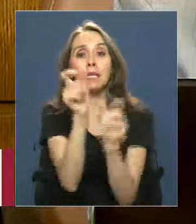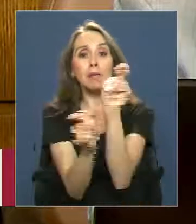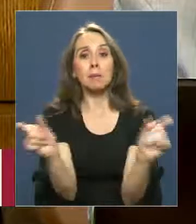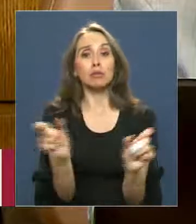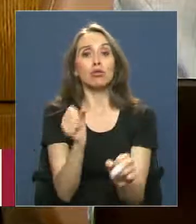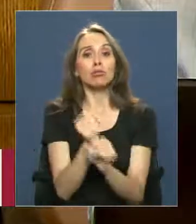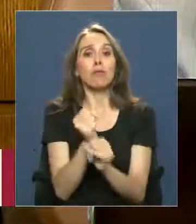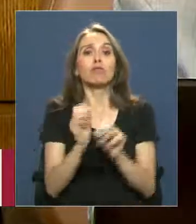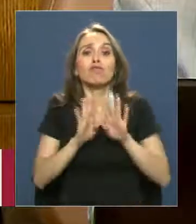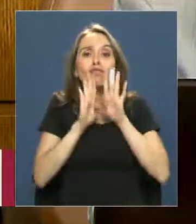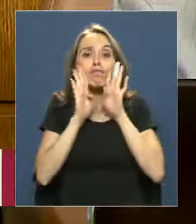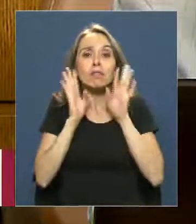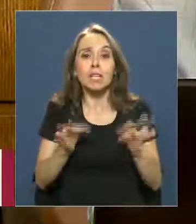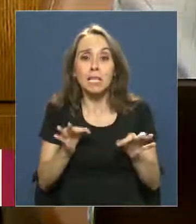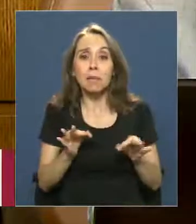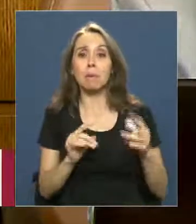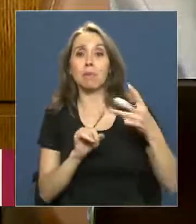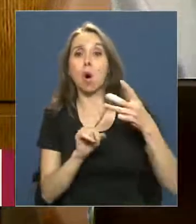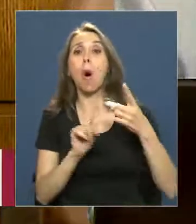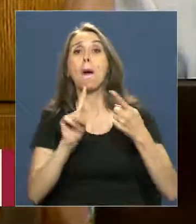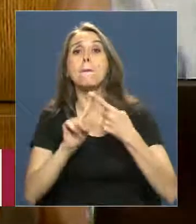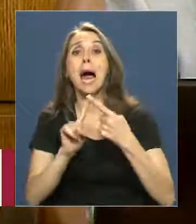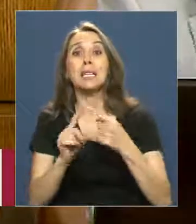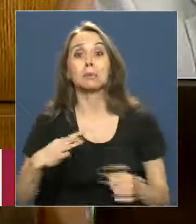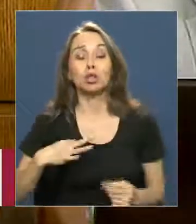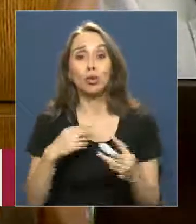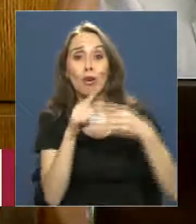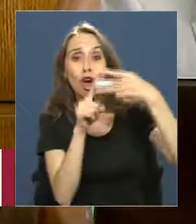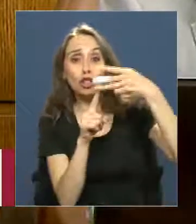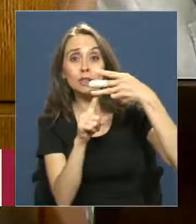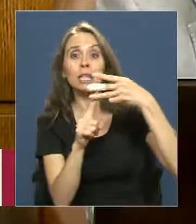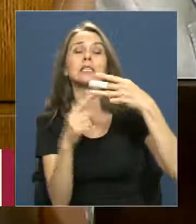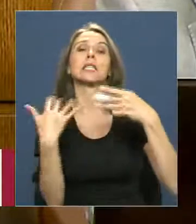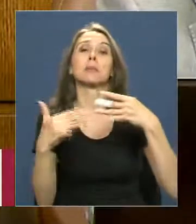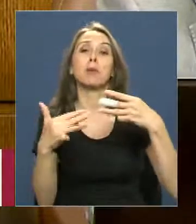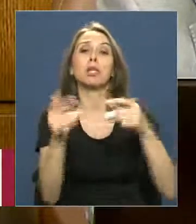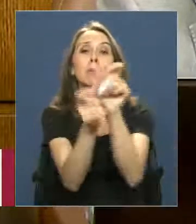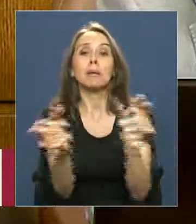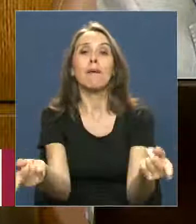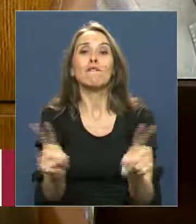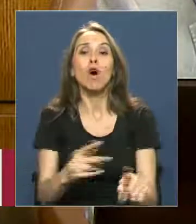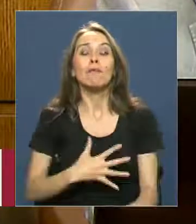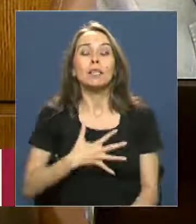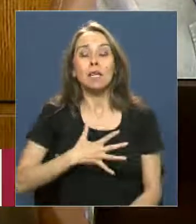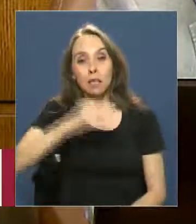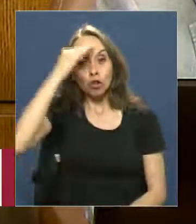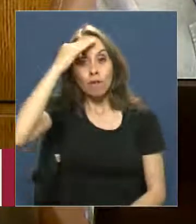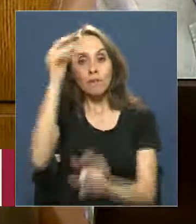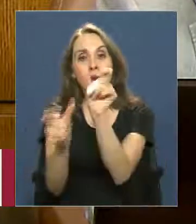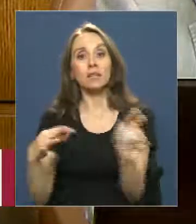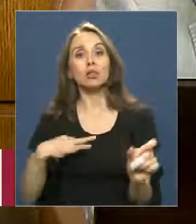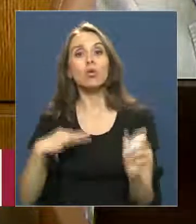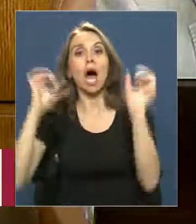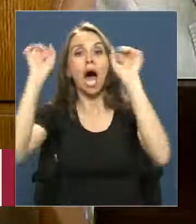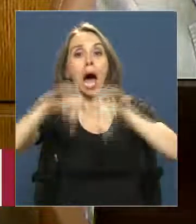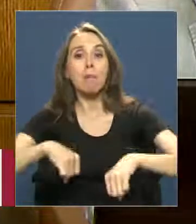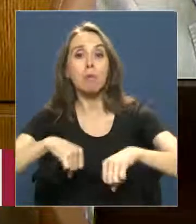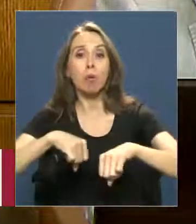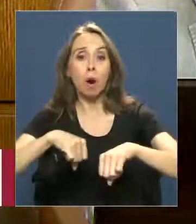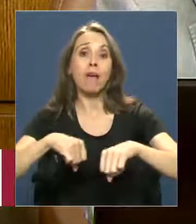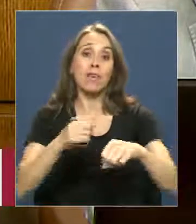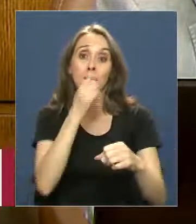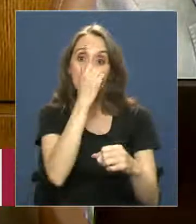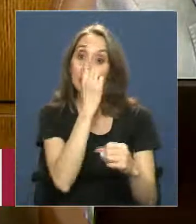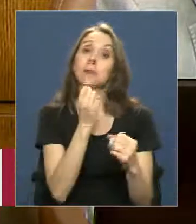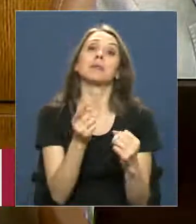la participación ciudadana van a ser claves para poder recuperar esa confianza y esa aprobación por parte de la ciudadanía tan necesaria para, en